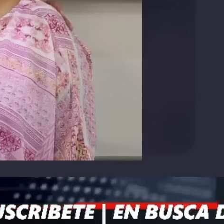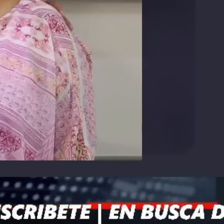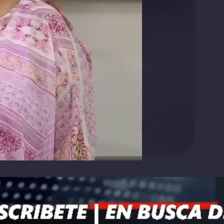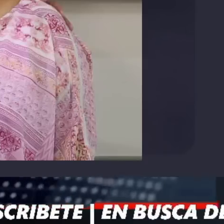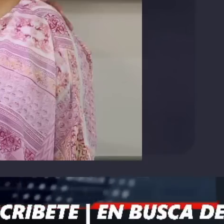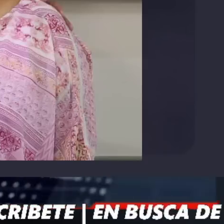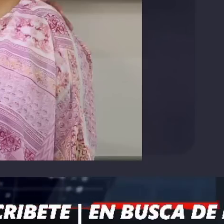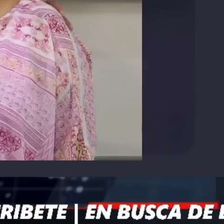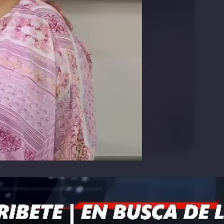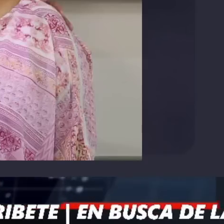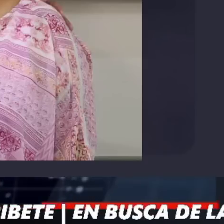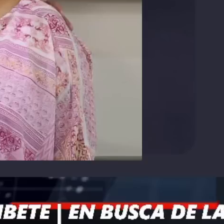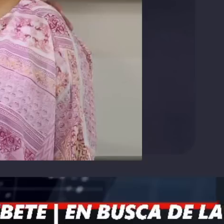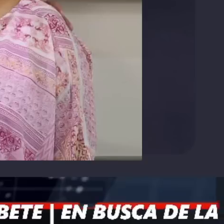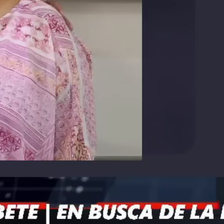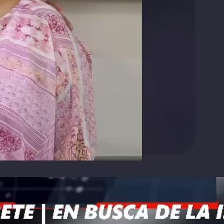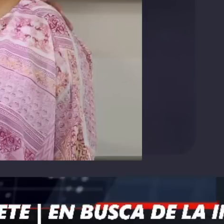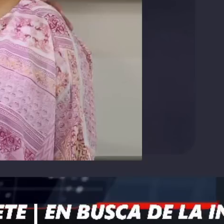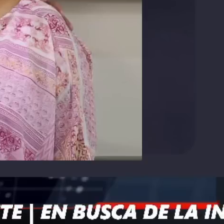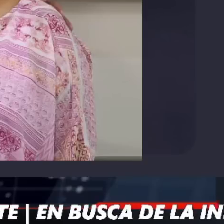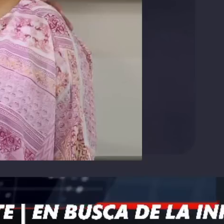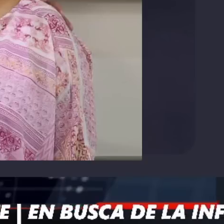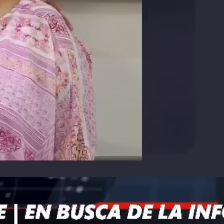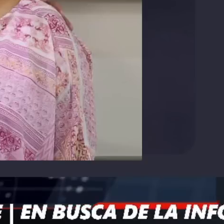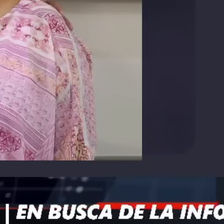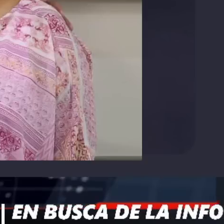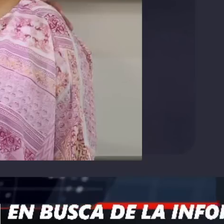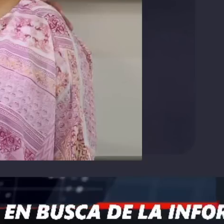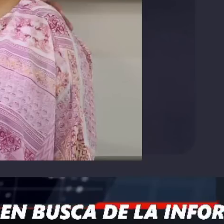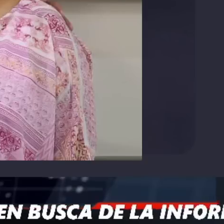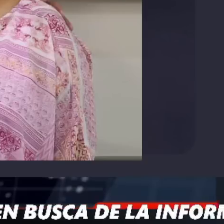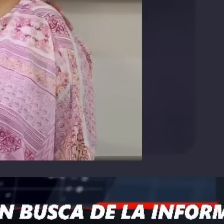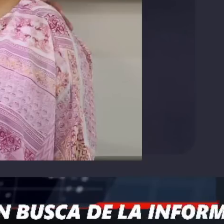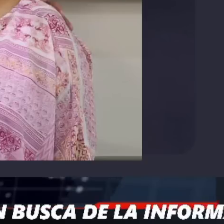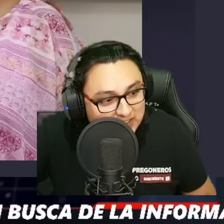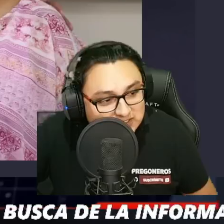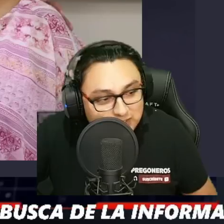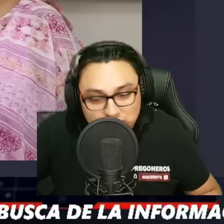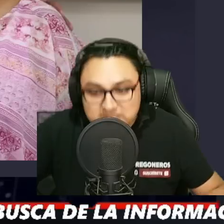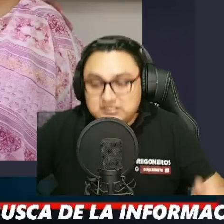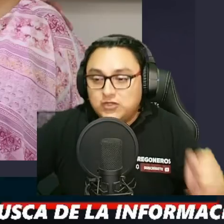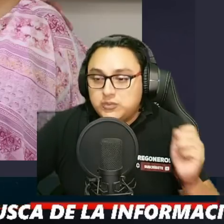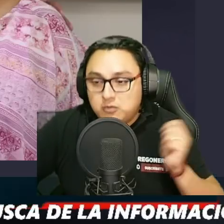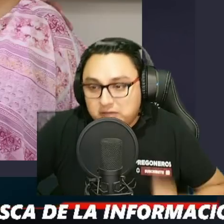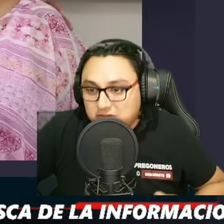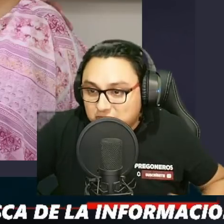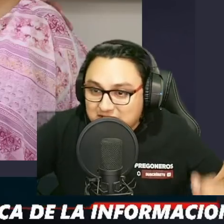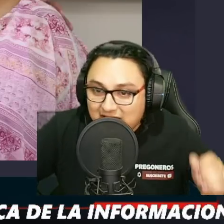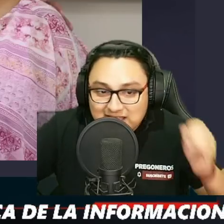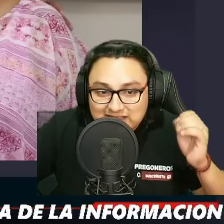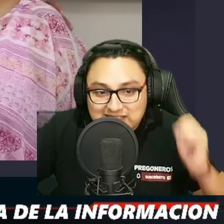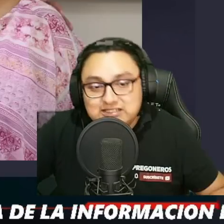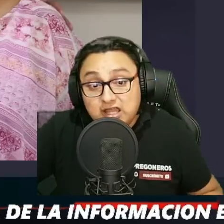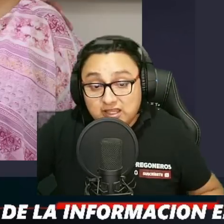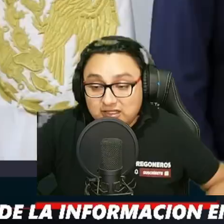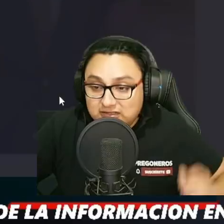acostumbrados todos estos de la fachada en nuestro país ahí tienen las imágenes en noticia de último momento ya